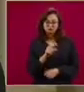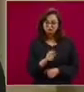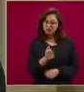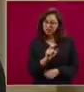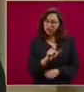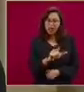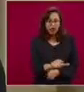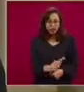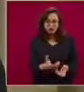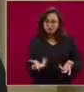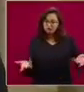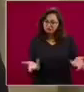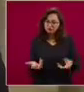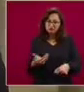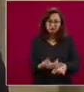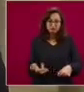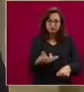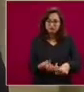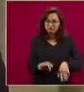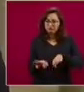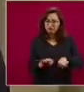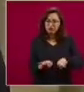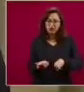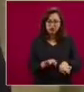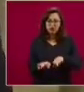junto con la Secretaría de Defensa